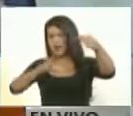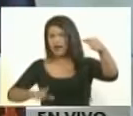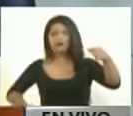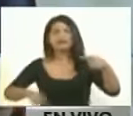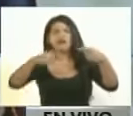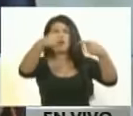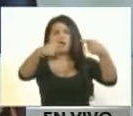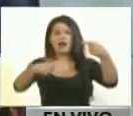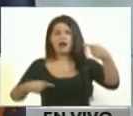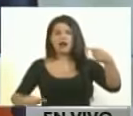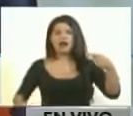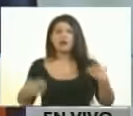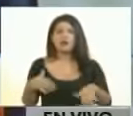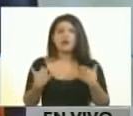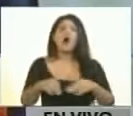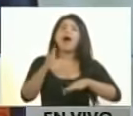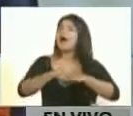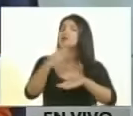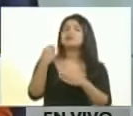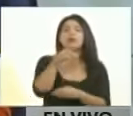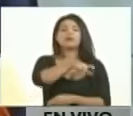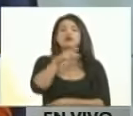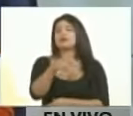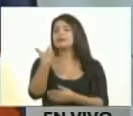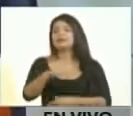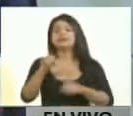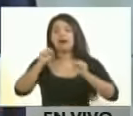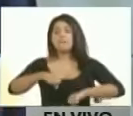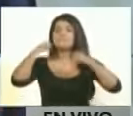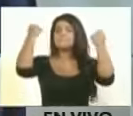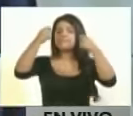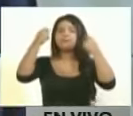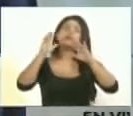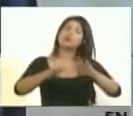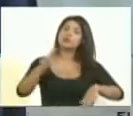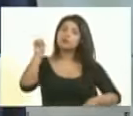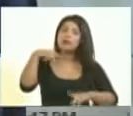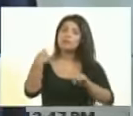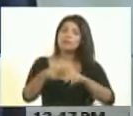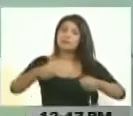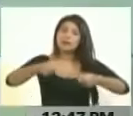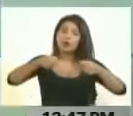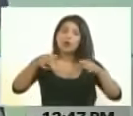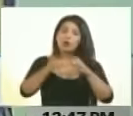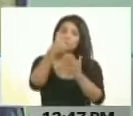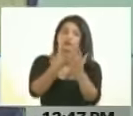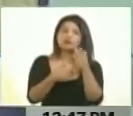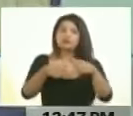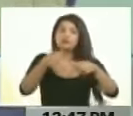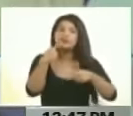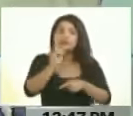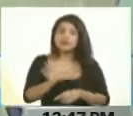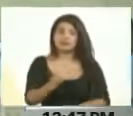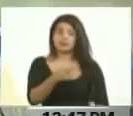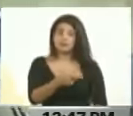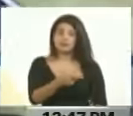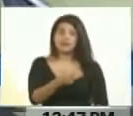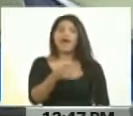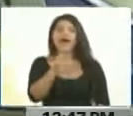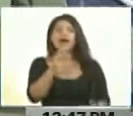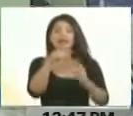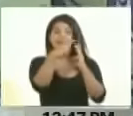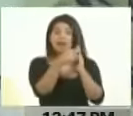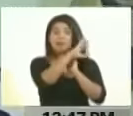un movimiento en defensa de Venezuela y del Mercosur. Eso es lo que pretende el gobierno, los gobiernos de la